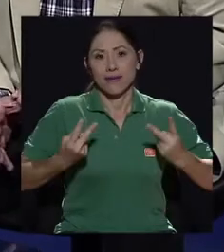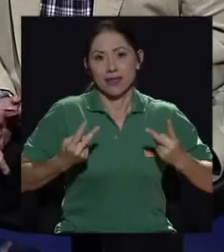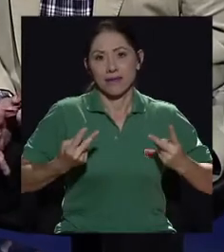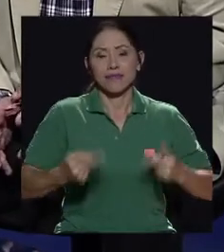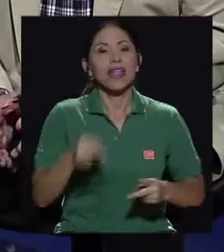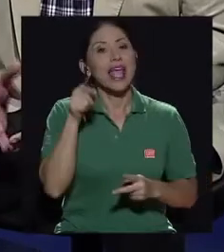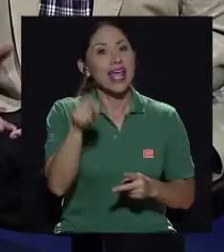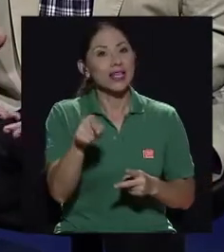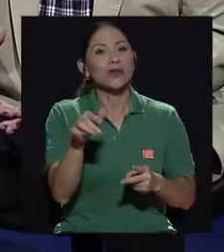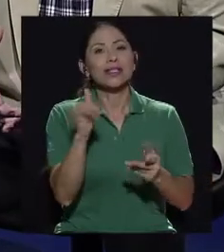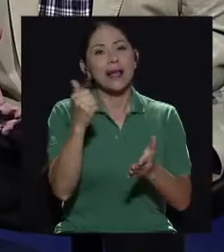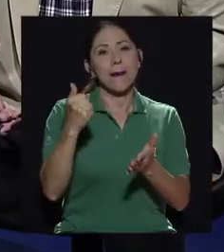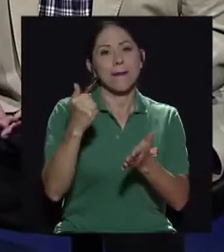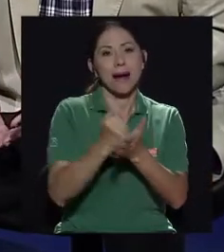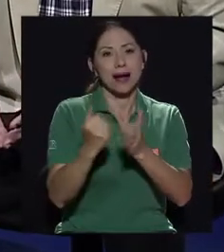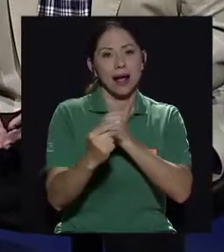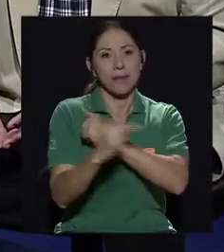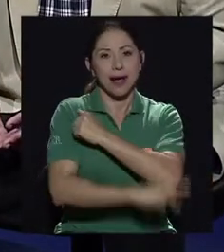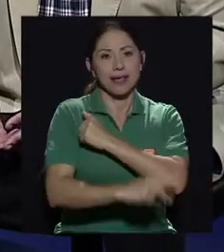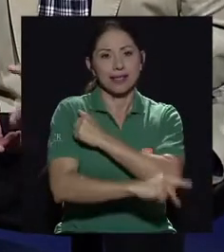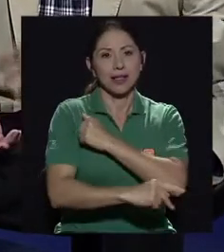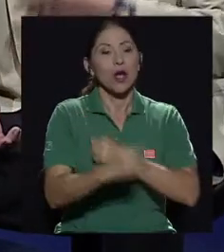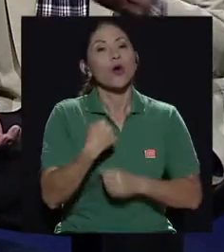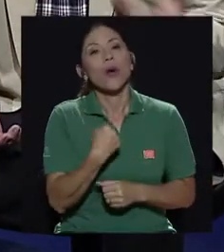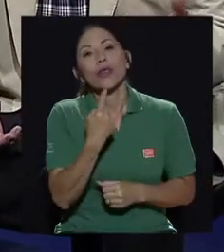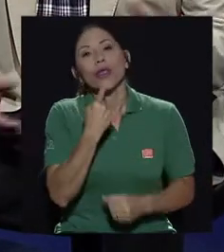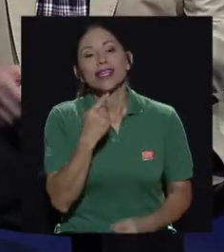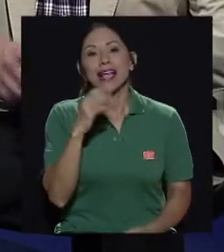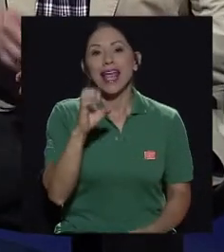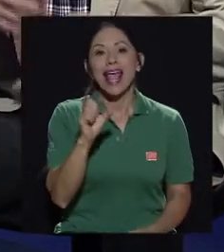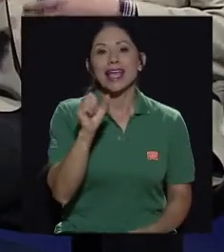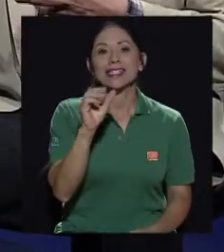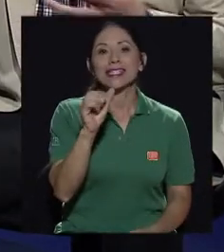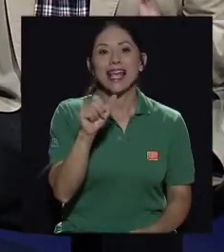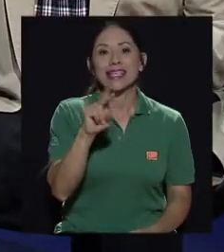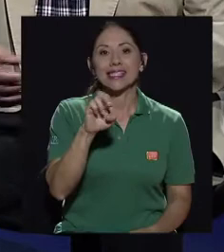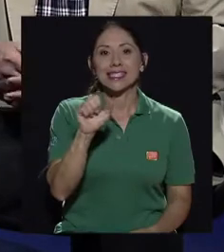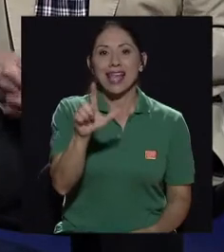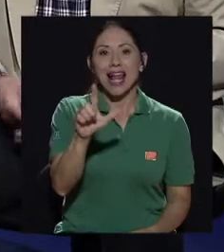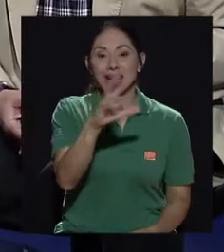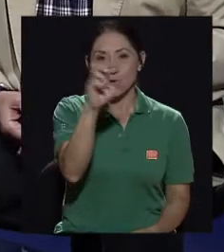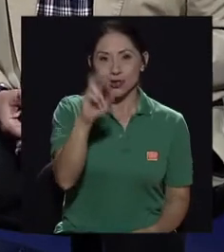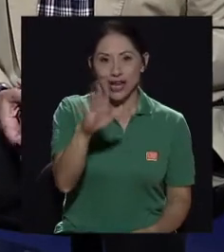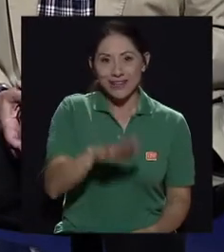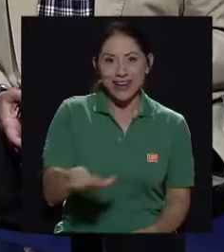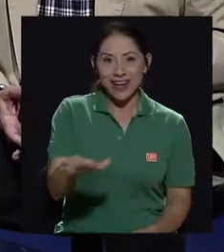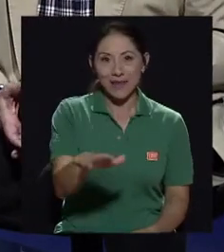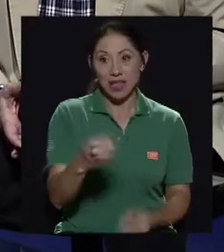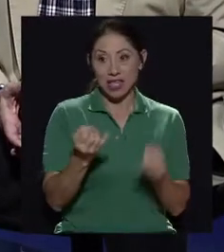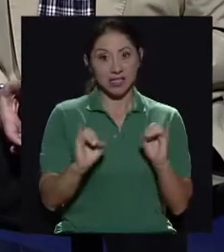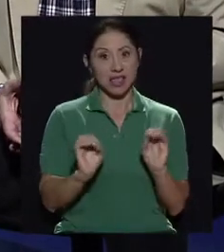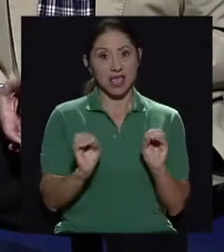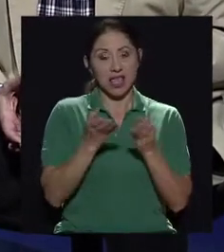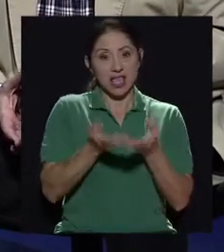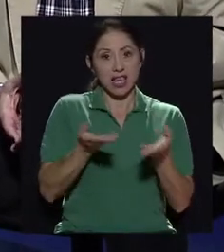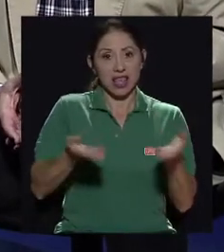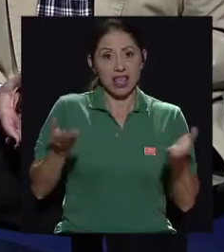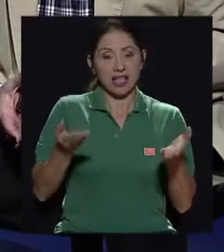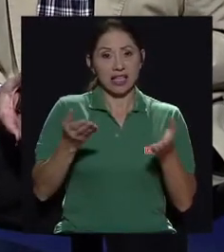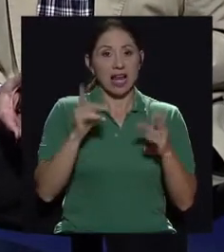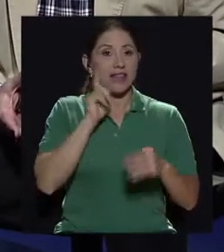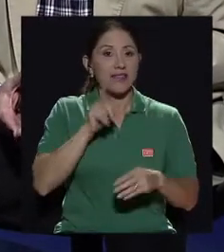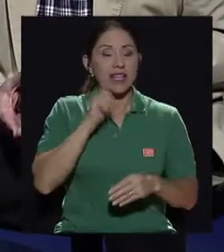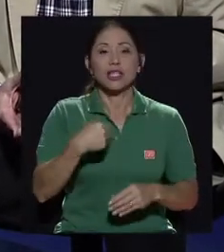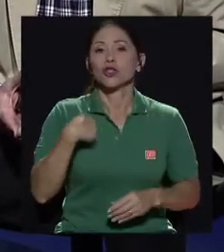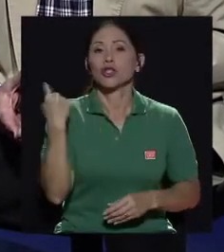y eso es digamos la marca país yo cuando dicen que excedencia al costa rica y que sin ingredientes artificiales yo siempre